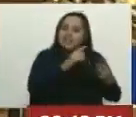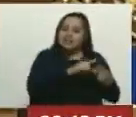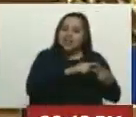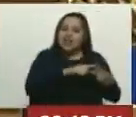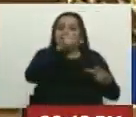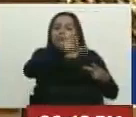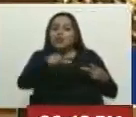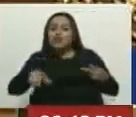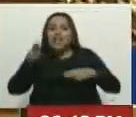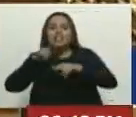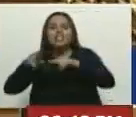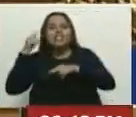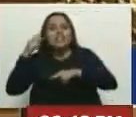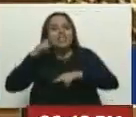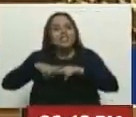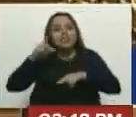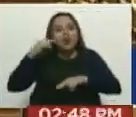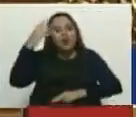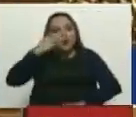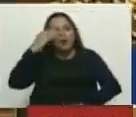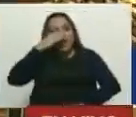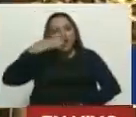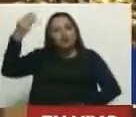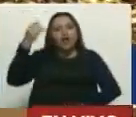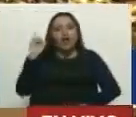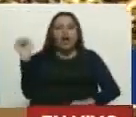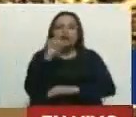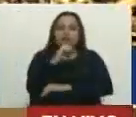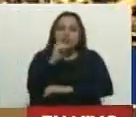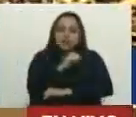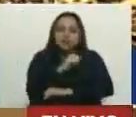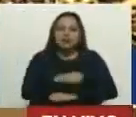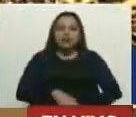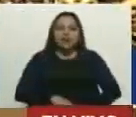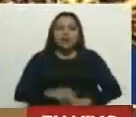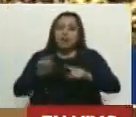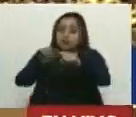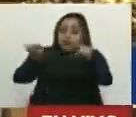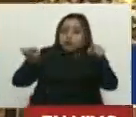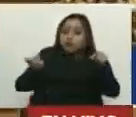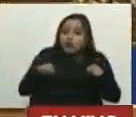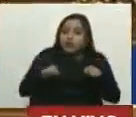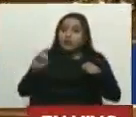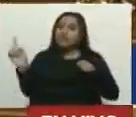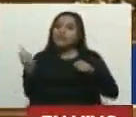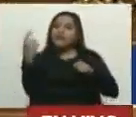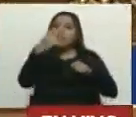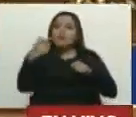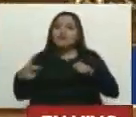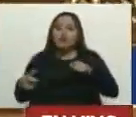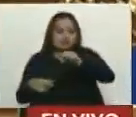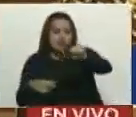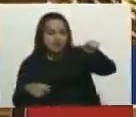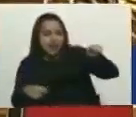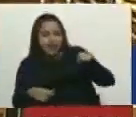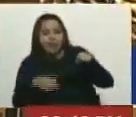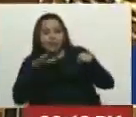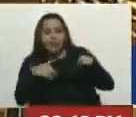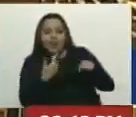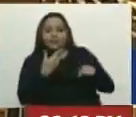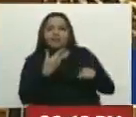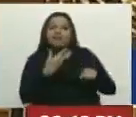niños, adolescentes, adultos con trastornos del espectro autista, y son ustedes las únicas personas, no solamente que definirán